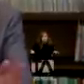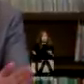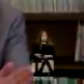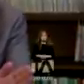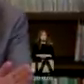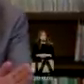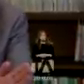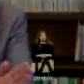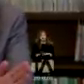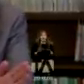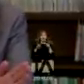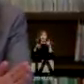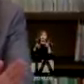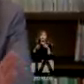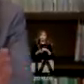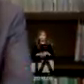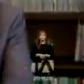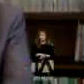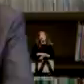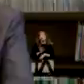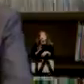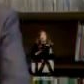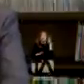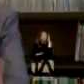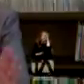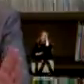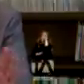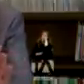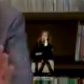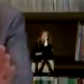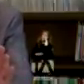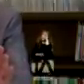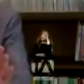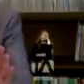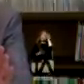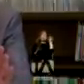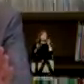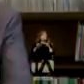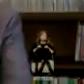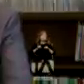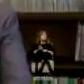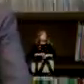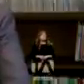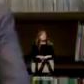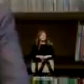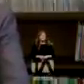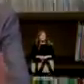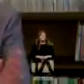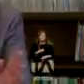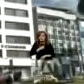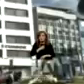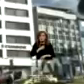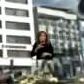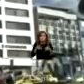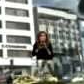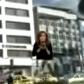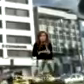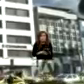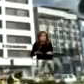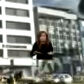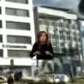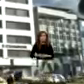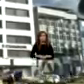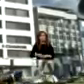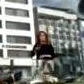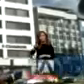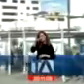tape los ojos, que eso también está dentro del buto de lo posible, lamentablemente, Pero que eso era tan propio de la Corte Cervecera, ¿no? Una sentencia